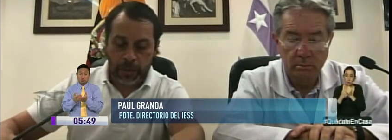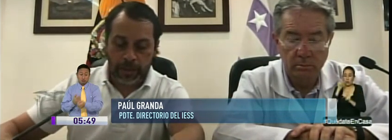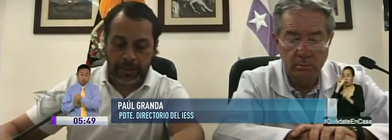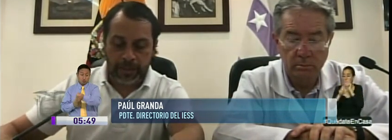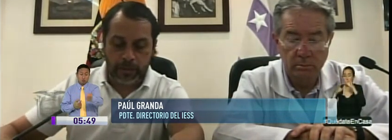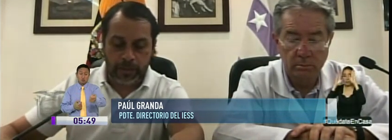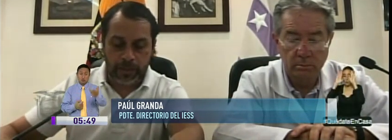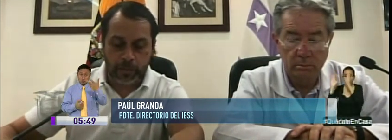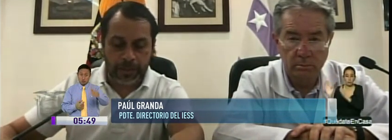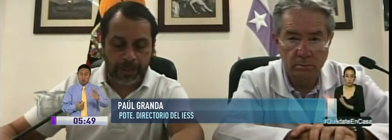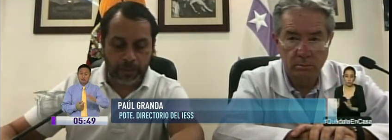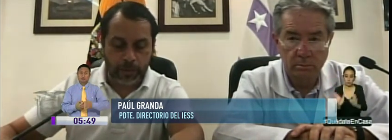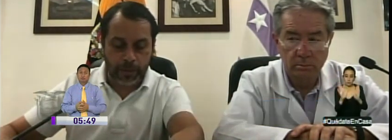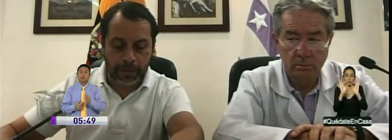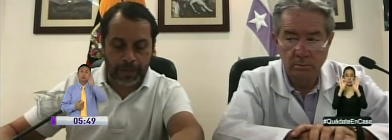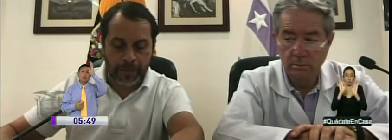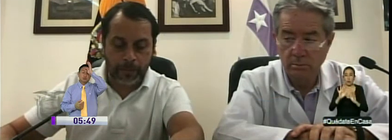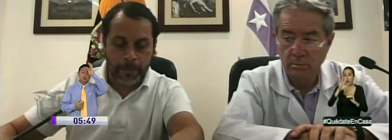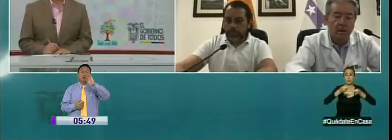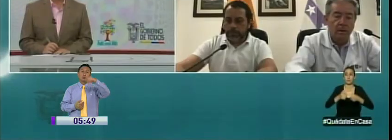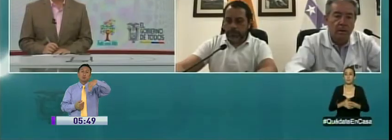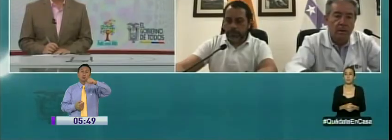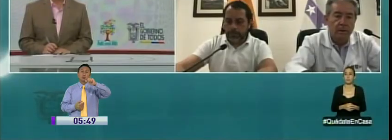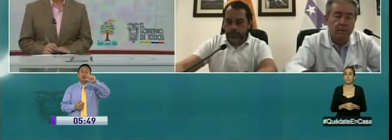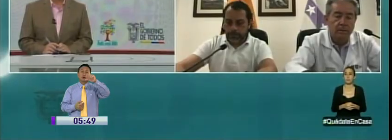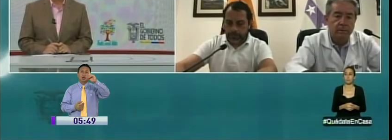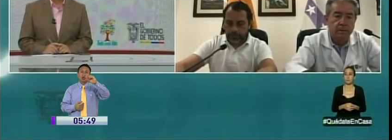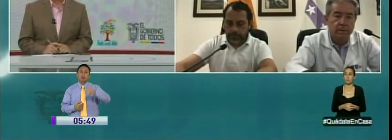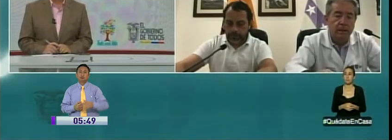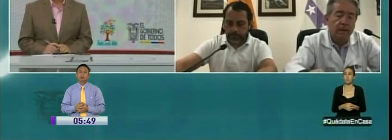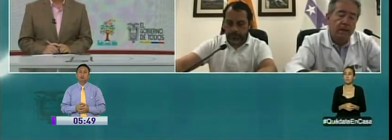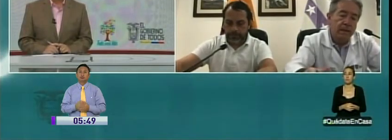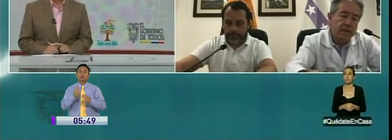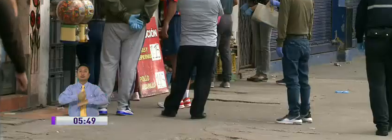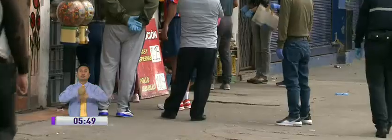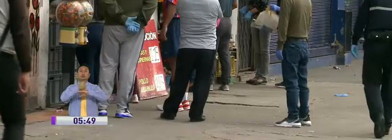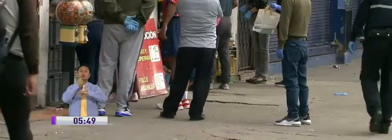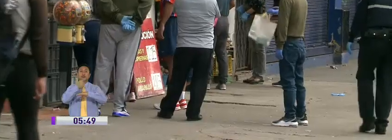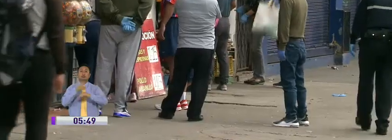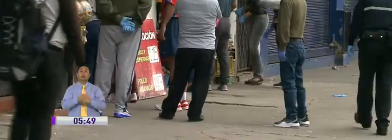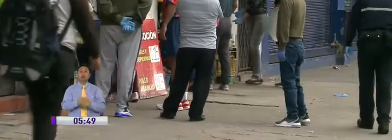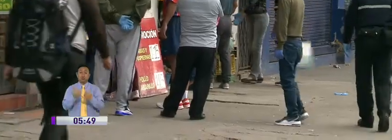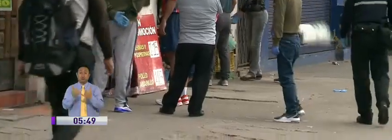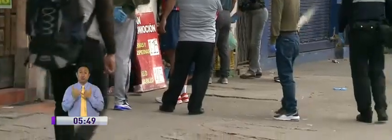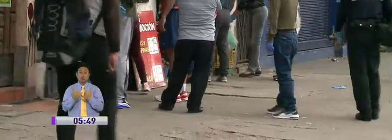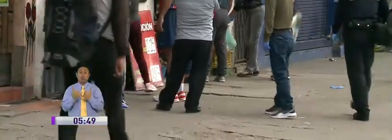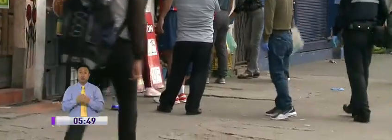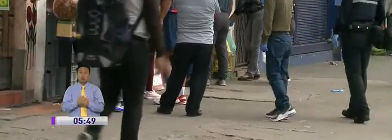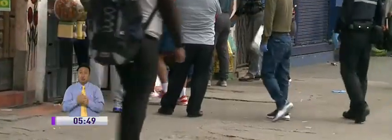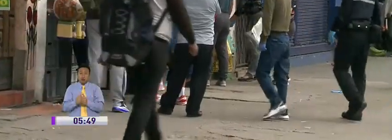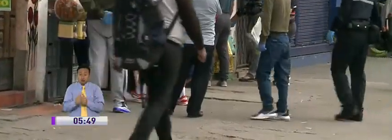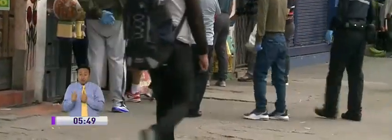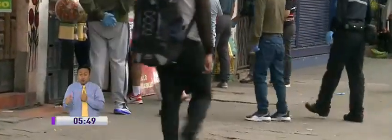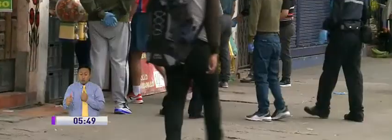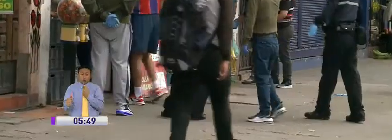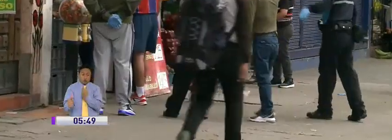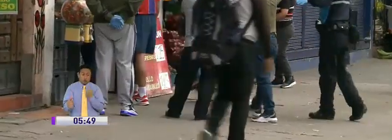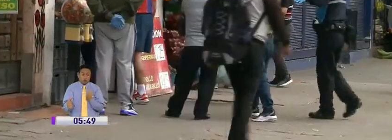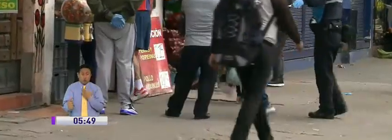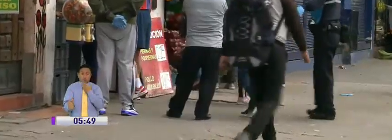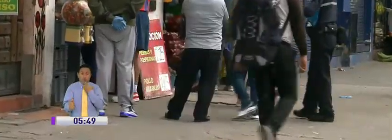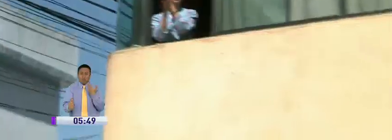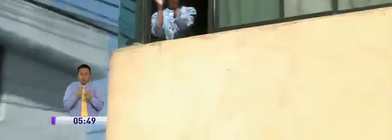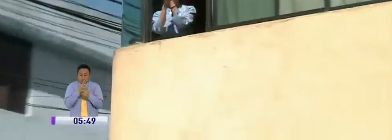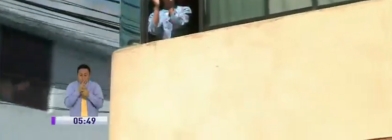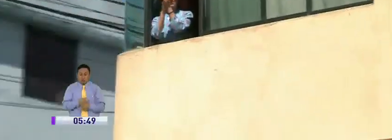siendo atendidos en el Hospital Teodoro Maldonado. Las autoridades consideran que el distanciamiento y el aislamiento es la mejor medida